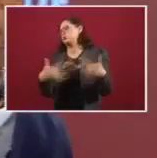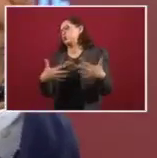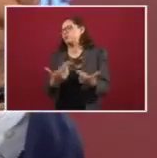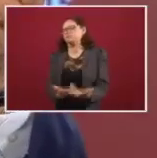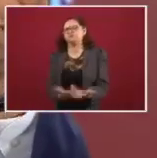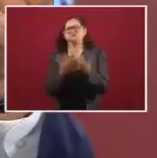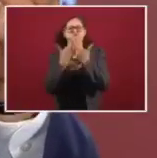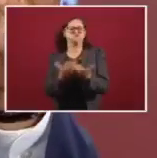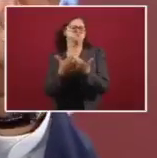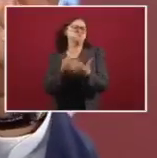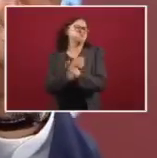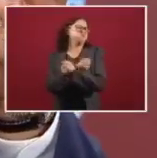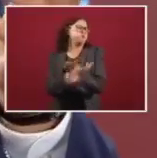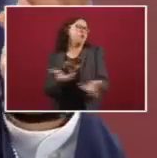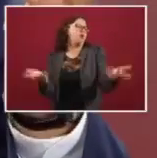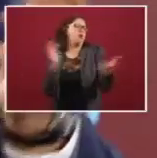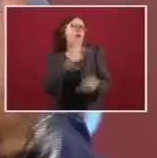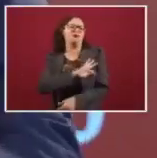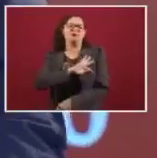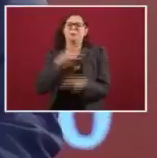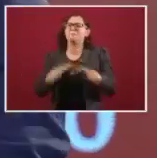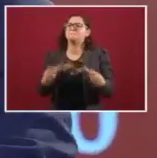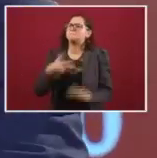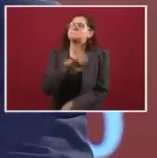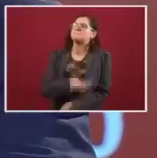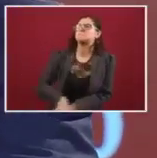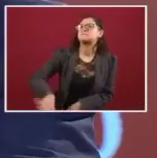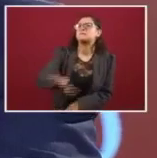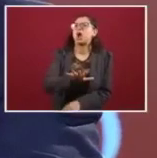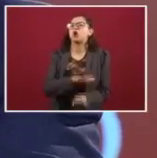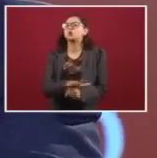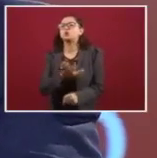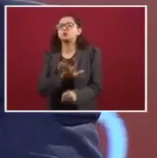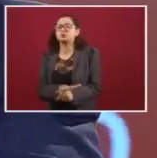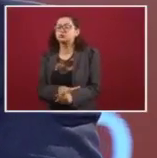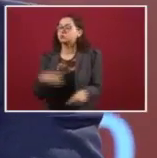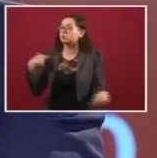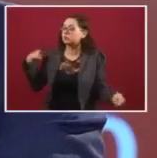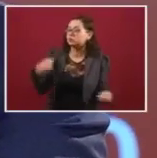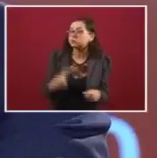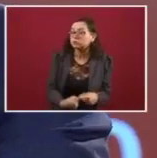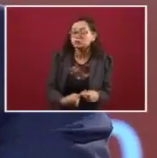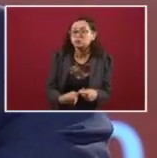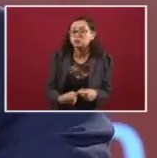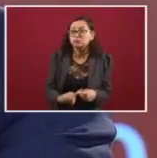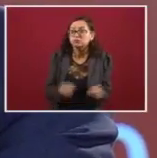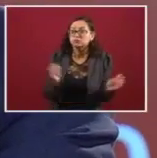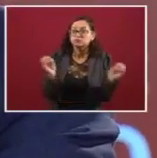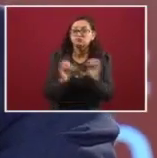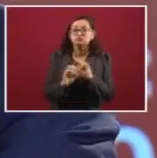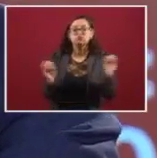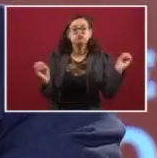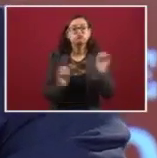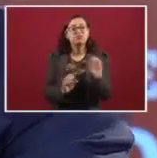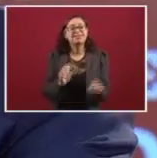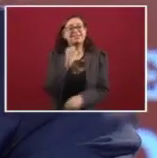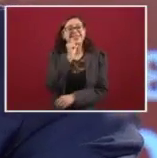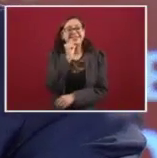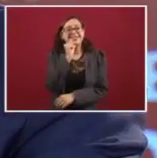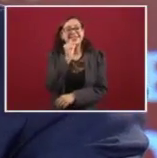iba a llegar la felicidad para el pueblo. Nada de eso ocurrió. Al